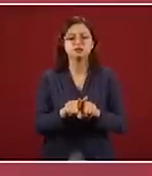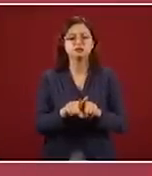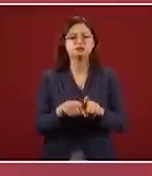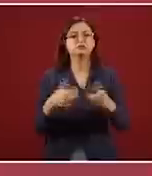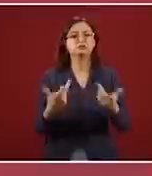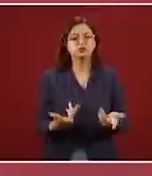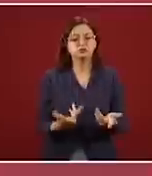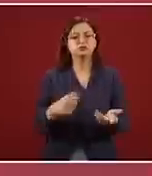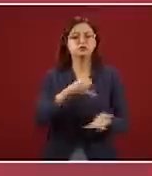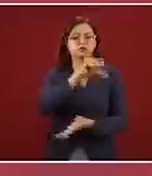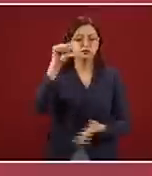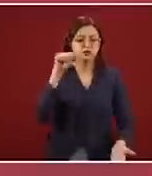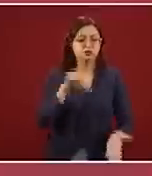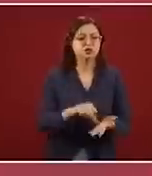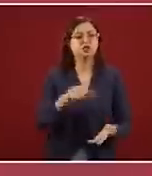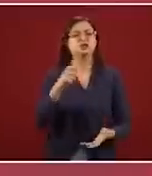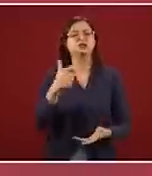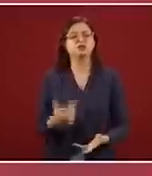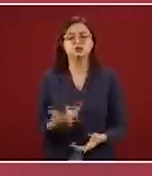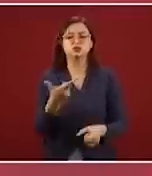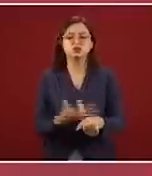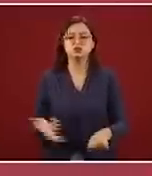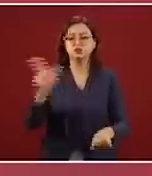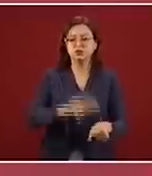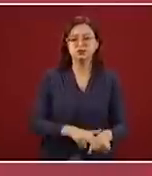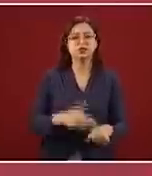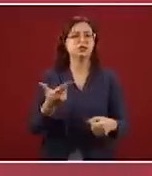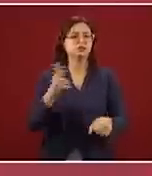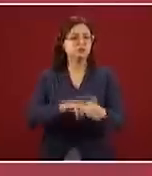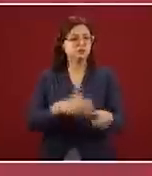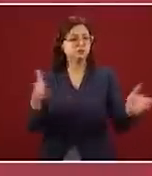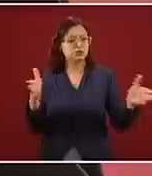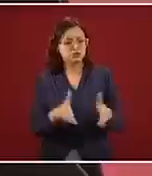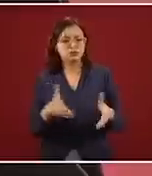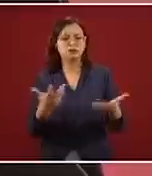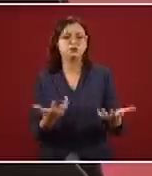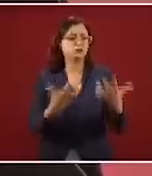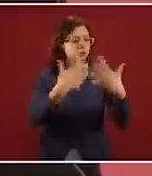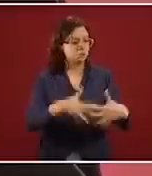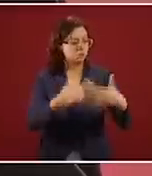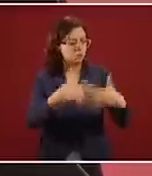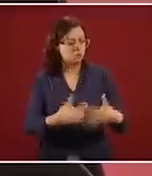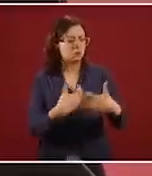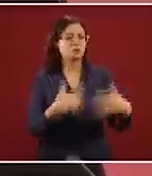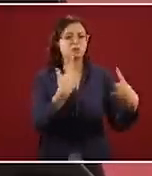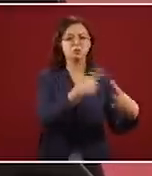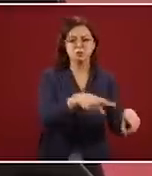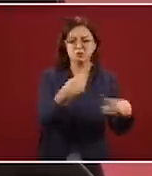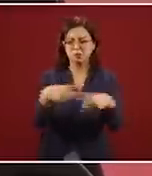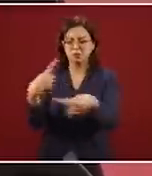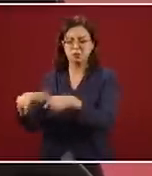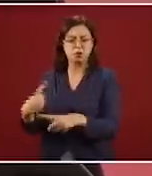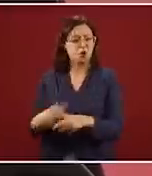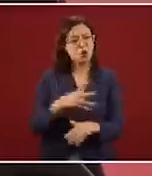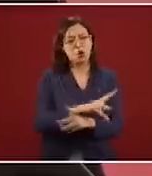centros médicos, unidades médicas, hospitales, que tengan todos los equipos que se